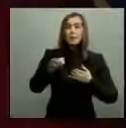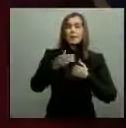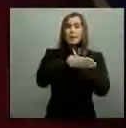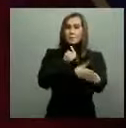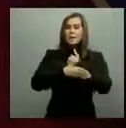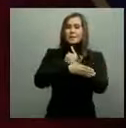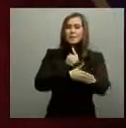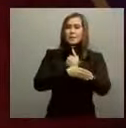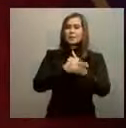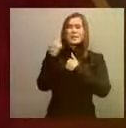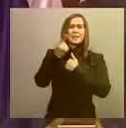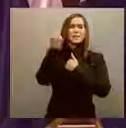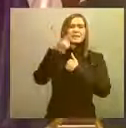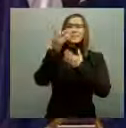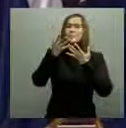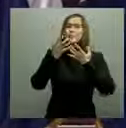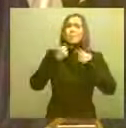país que siempre hemos soñado.